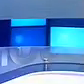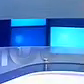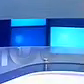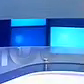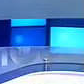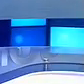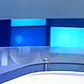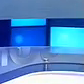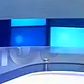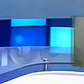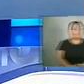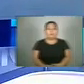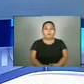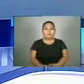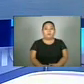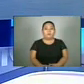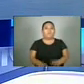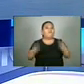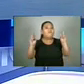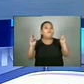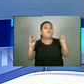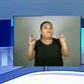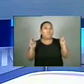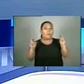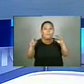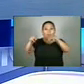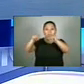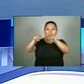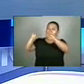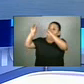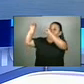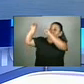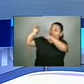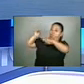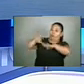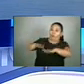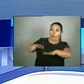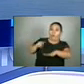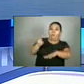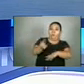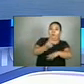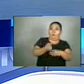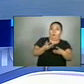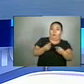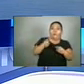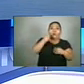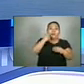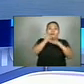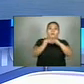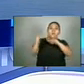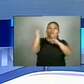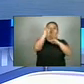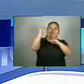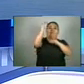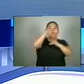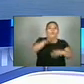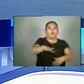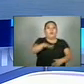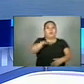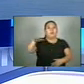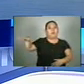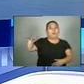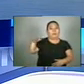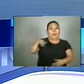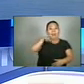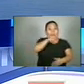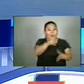Y a continuación le mostramos un alud de tierra que provoca su sobra en los habitantes de unos apartamentos de la colonia Zacamil. De momento